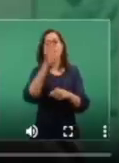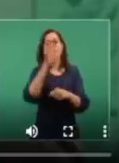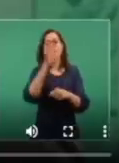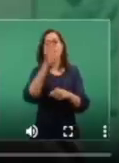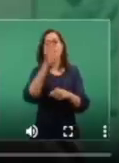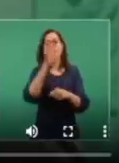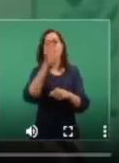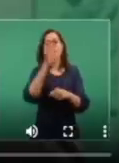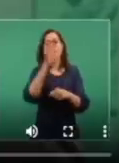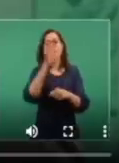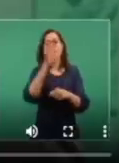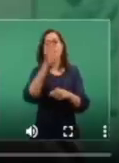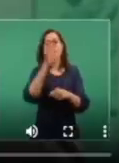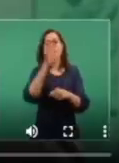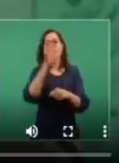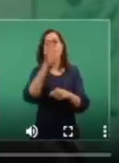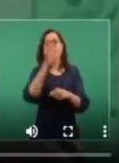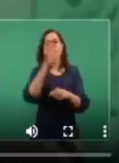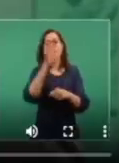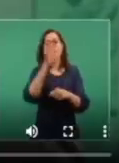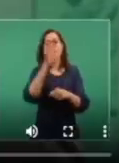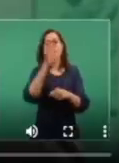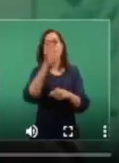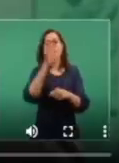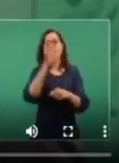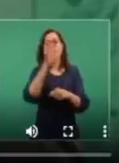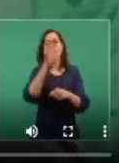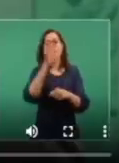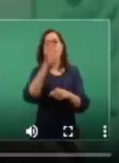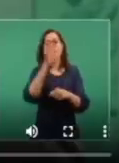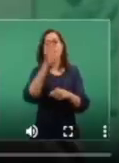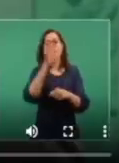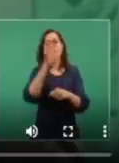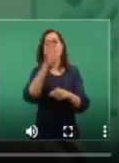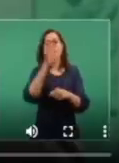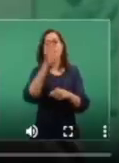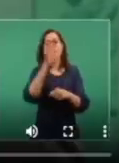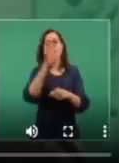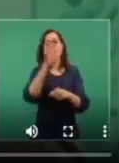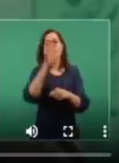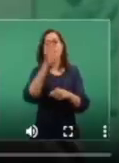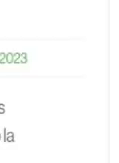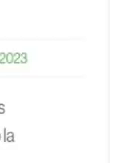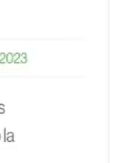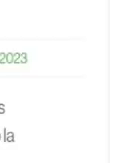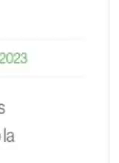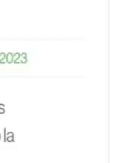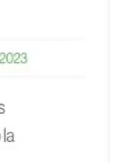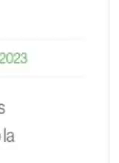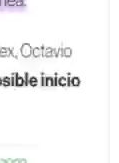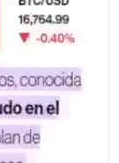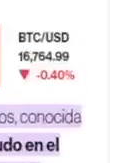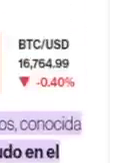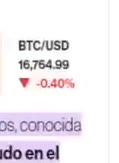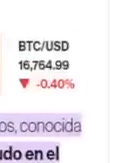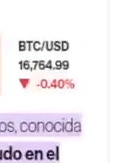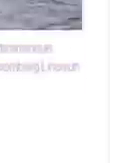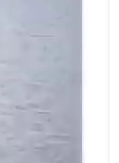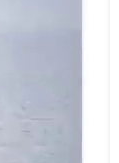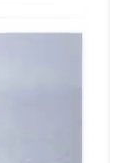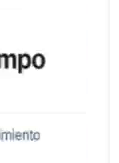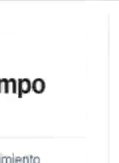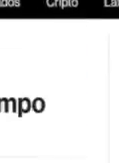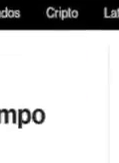Pues ahí está la situación mejor explicada no puede haber en este contexto es en el que se cancelaron